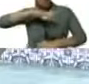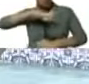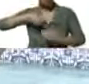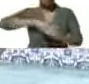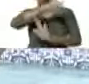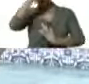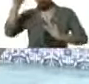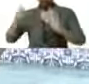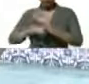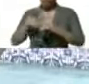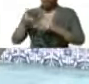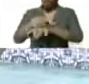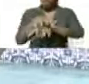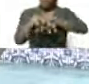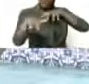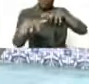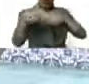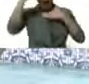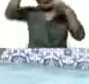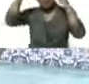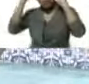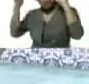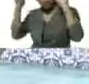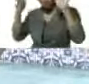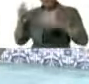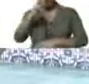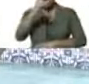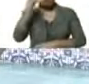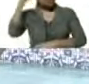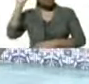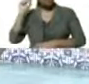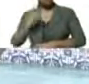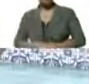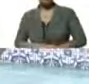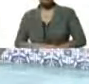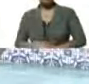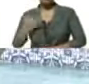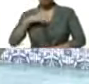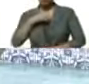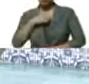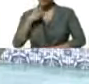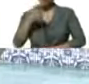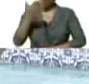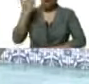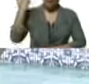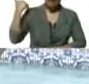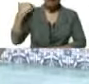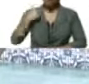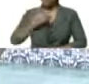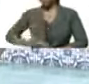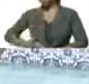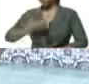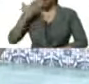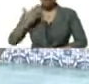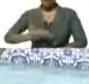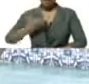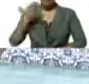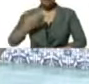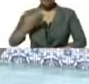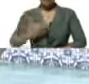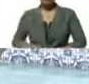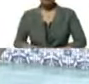general, en su mayoría, está atendiendo la cuarentena. Y como le decíamos anteriormente, es muy importante